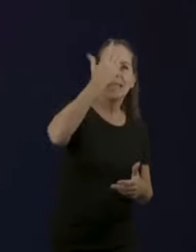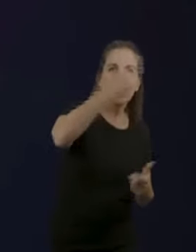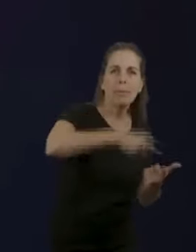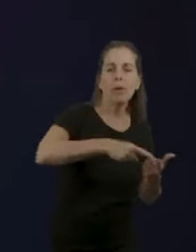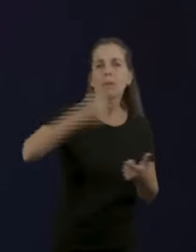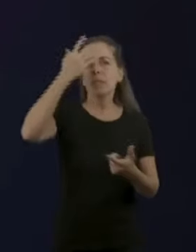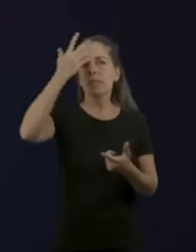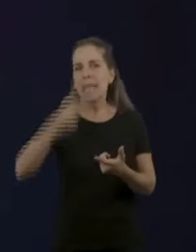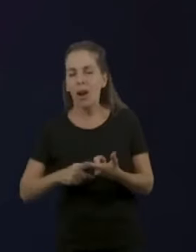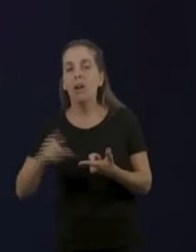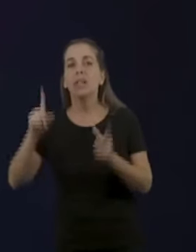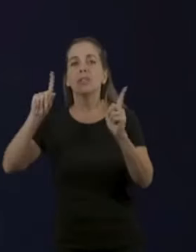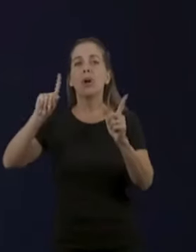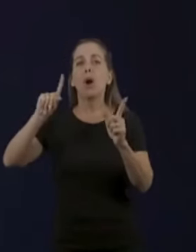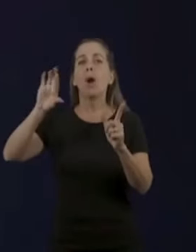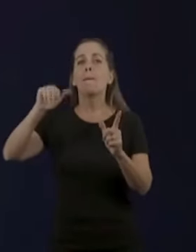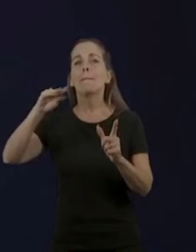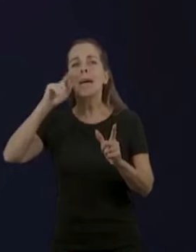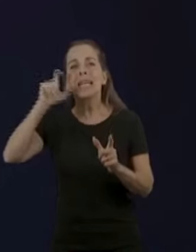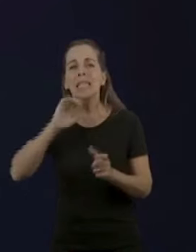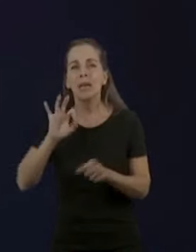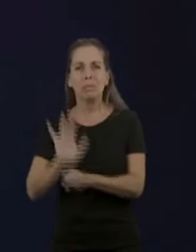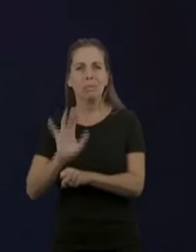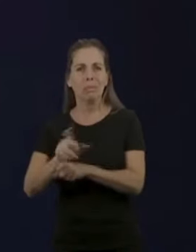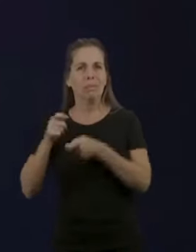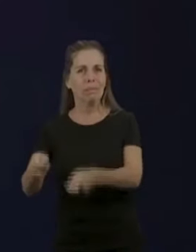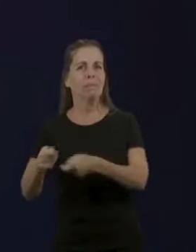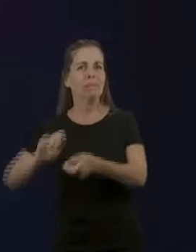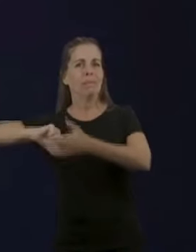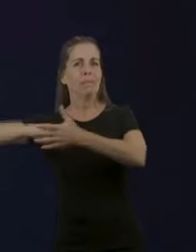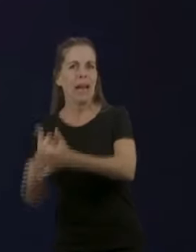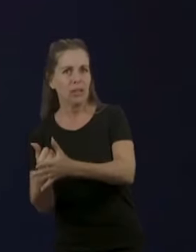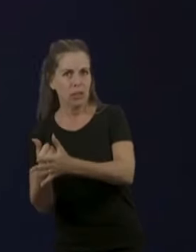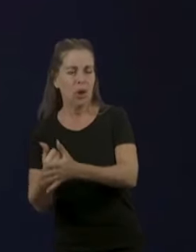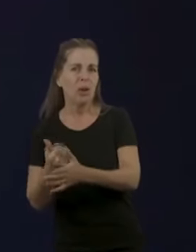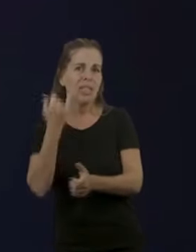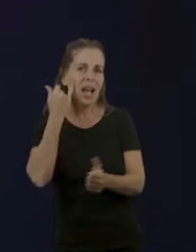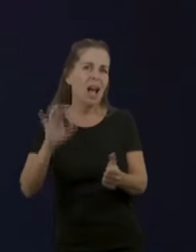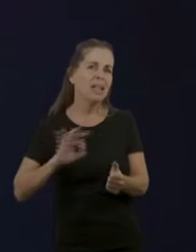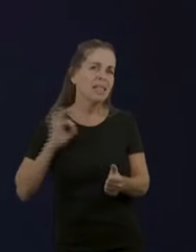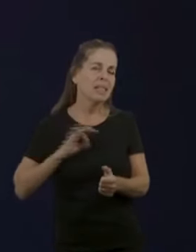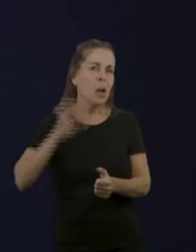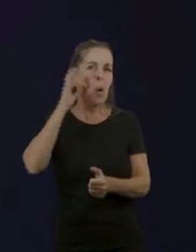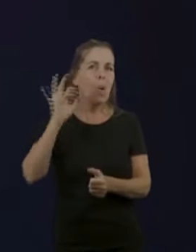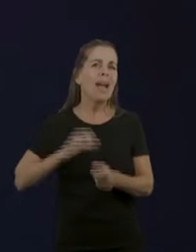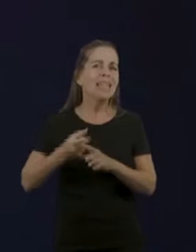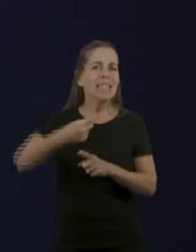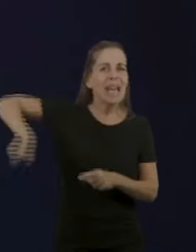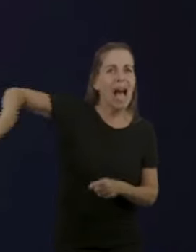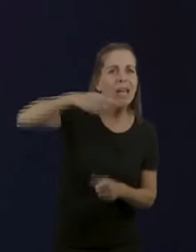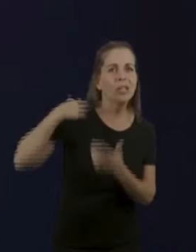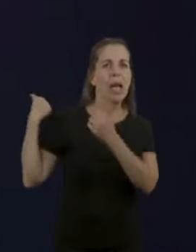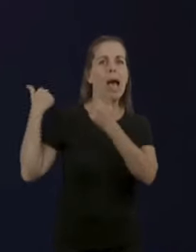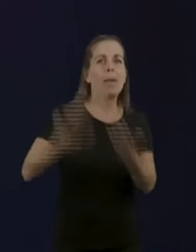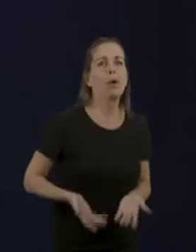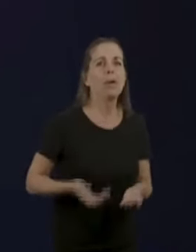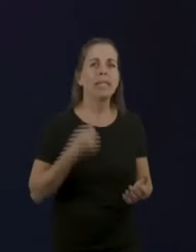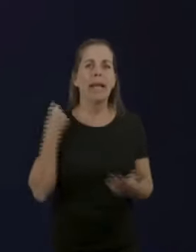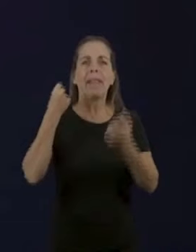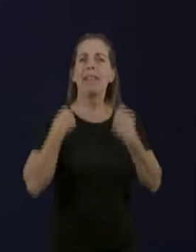por supuesto extorsiones de personas que hace 20 30 40 años viven del esfuerzo de los demás y no del